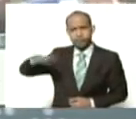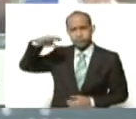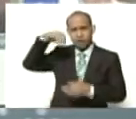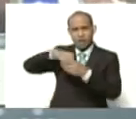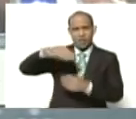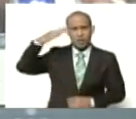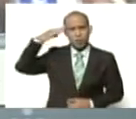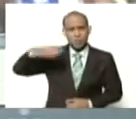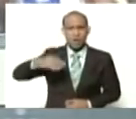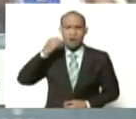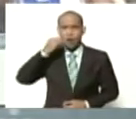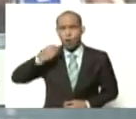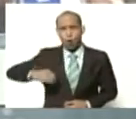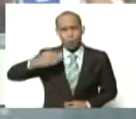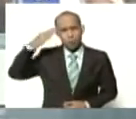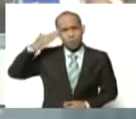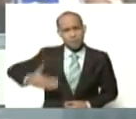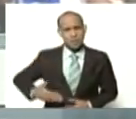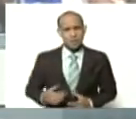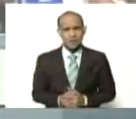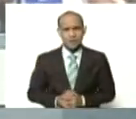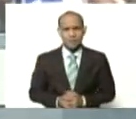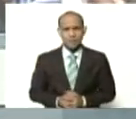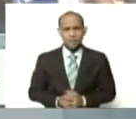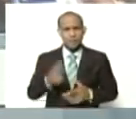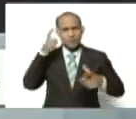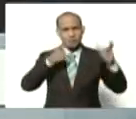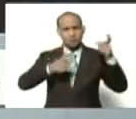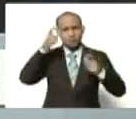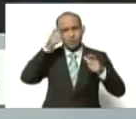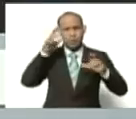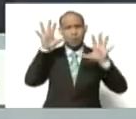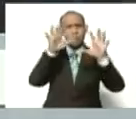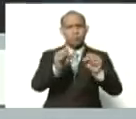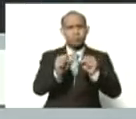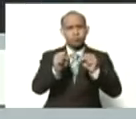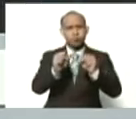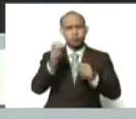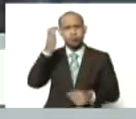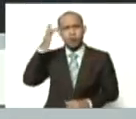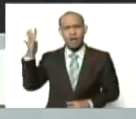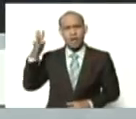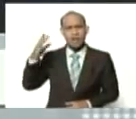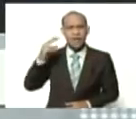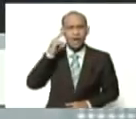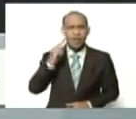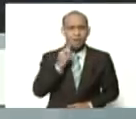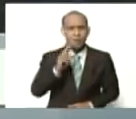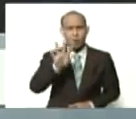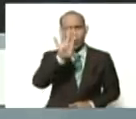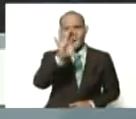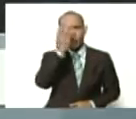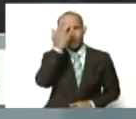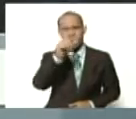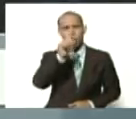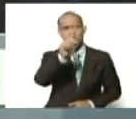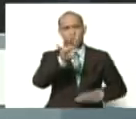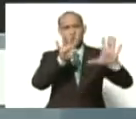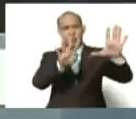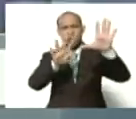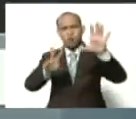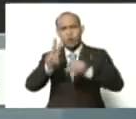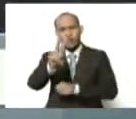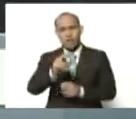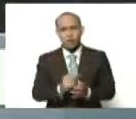de joven oficial, Chávez tomó la idea de Bolívar y aquel 4 de febrero de